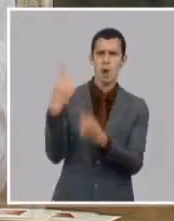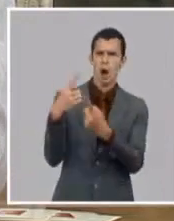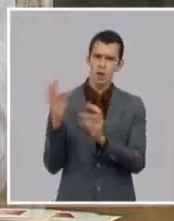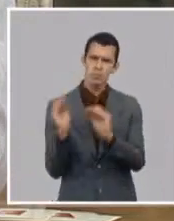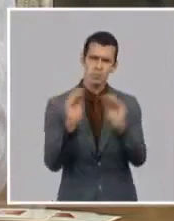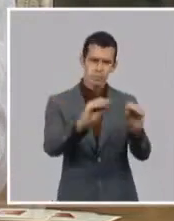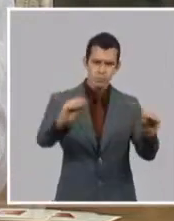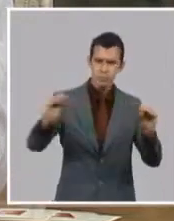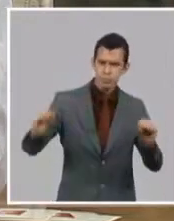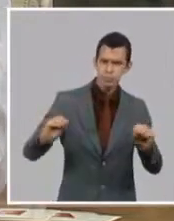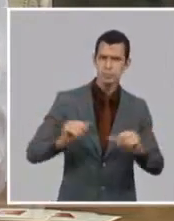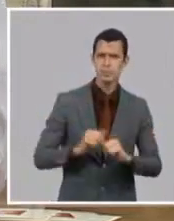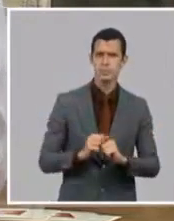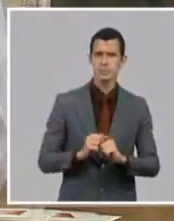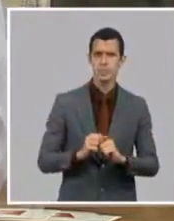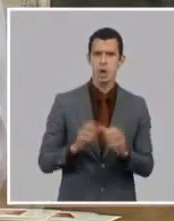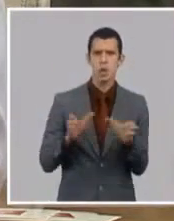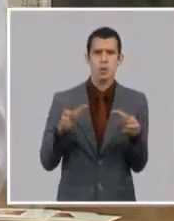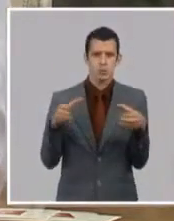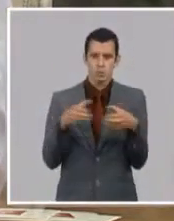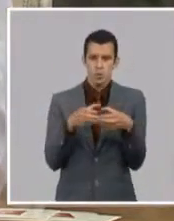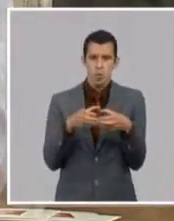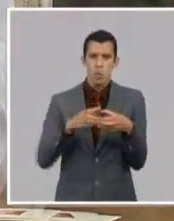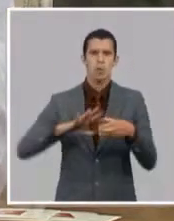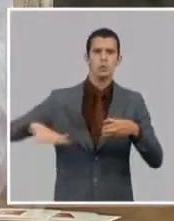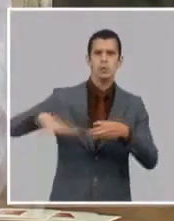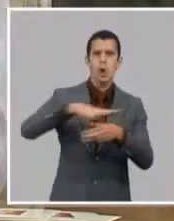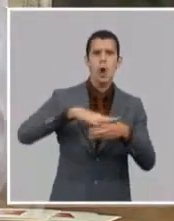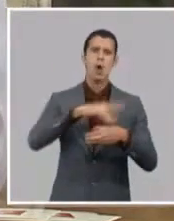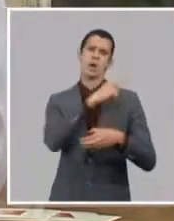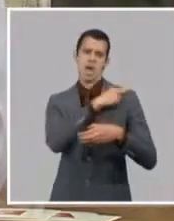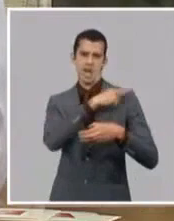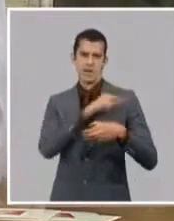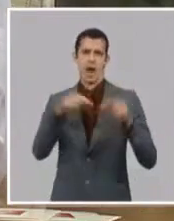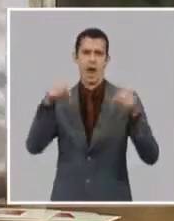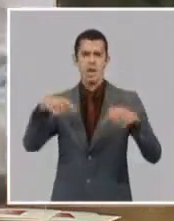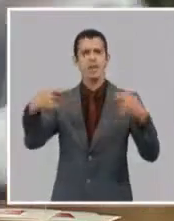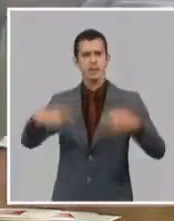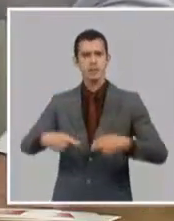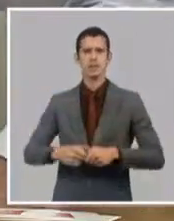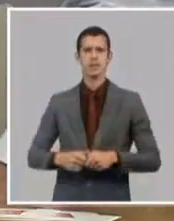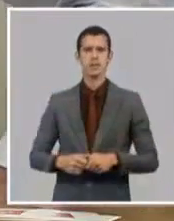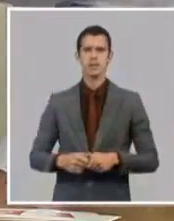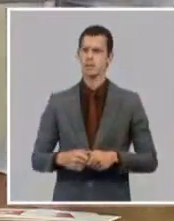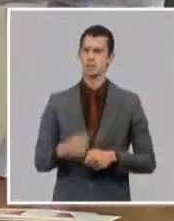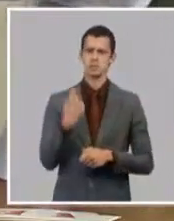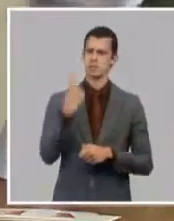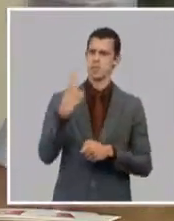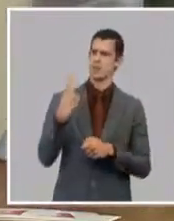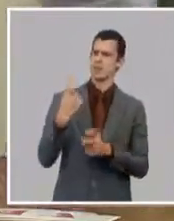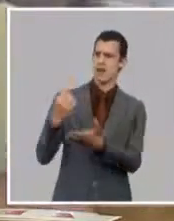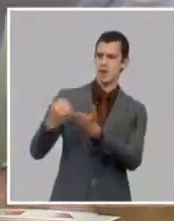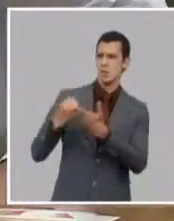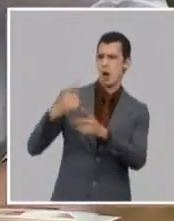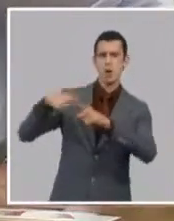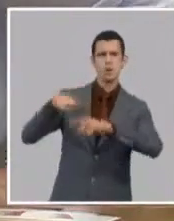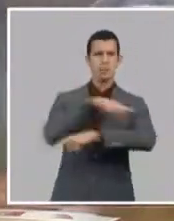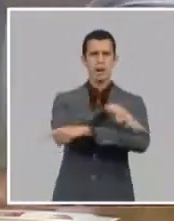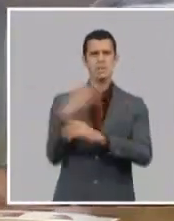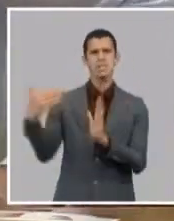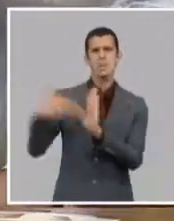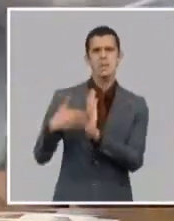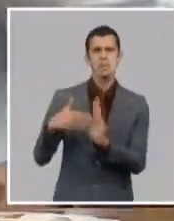soluciones para Matanzas. Todo lo otro fue un pretexto y un discurso de doble rasero, una mentira,